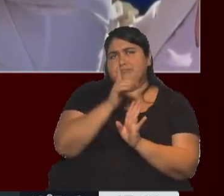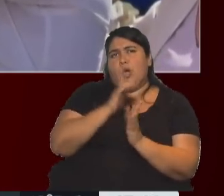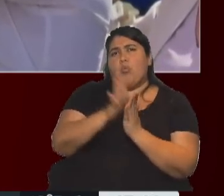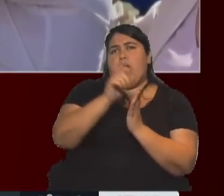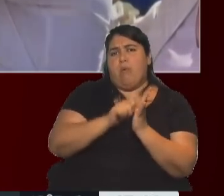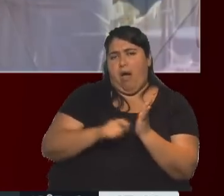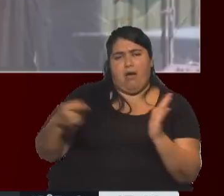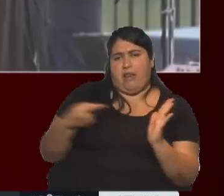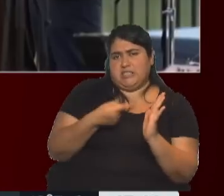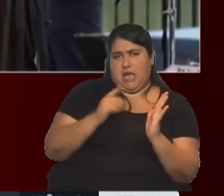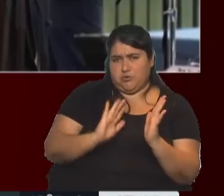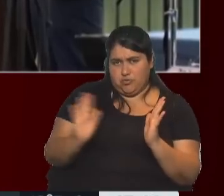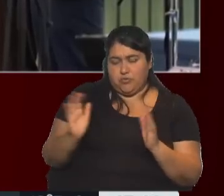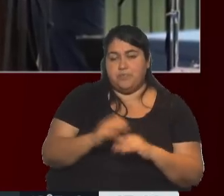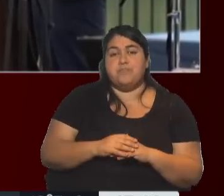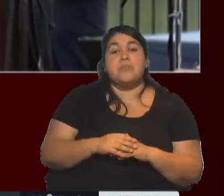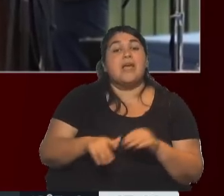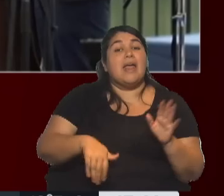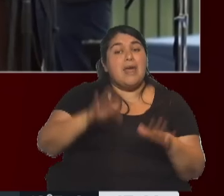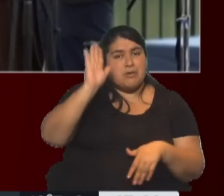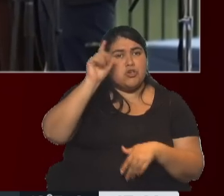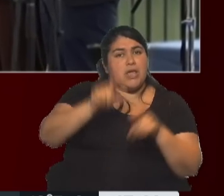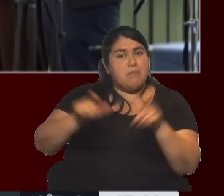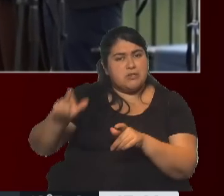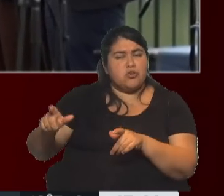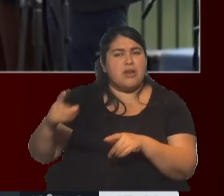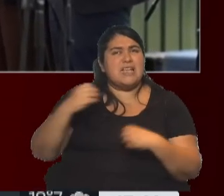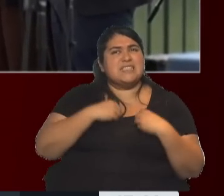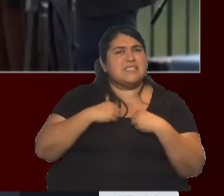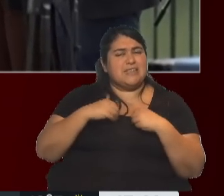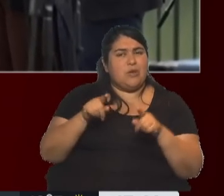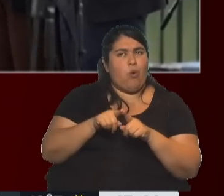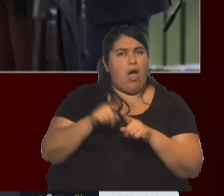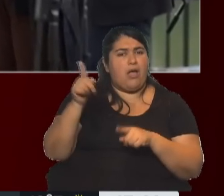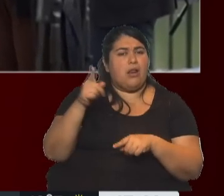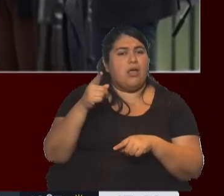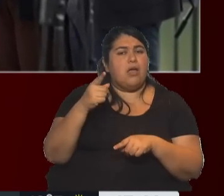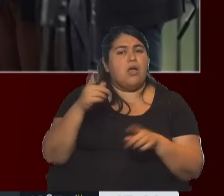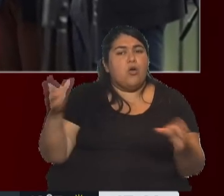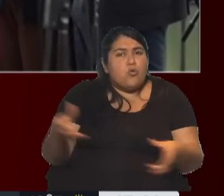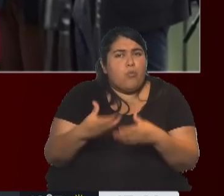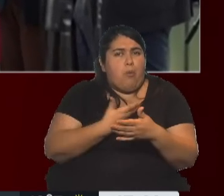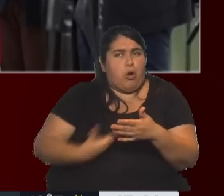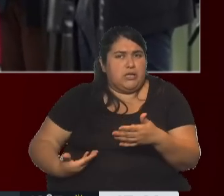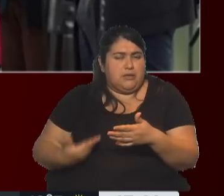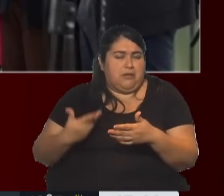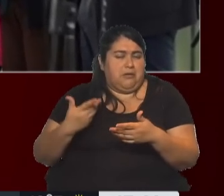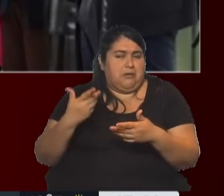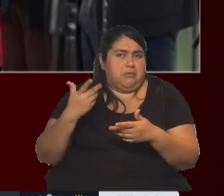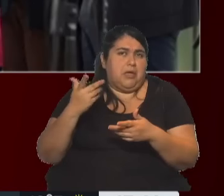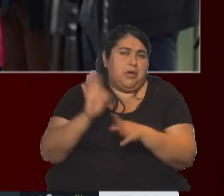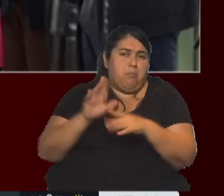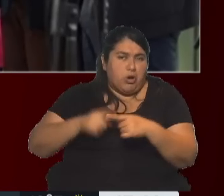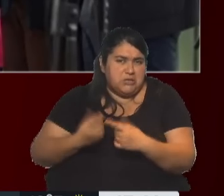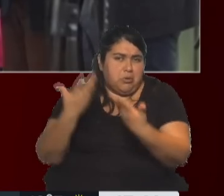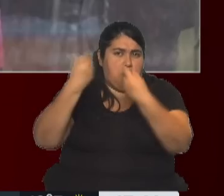de ciudadanos chilenos que no se sienten contenidos, digamos, por las fuerzas políticas que a priori uno pensaba que